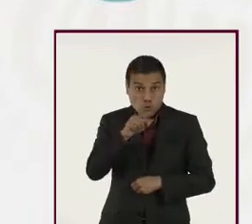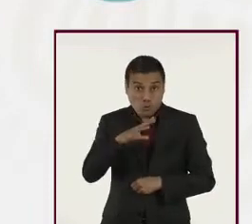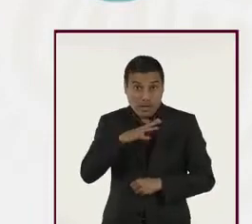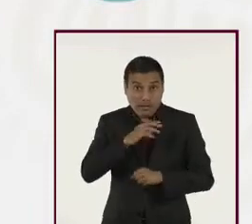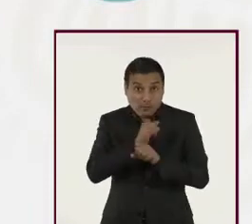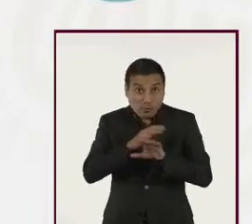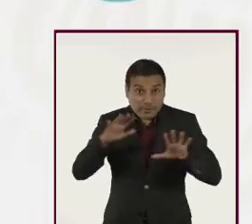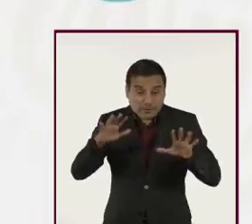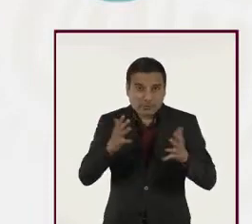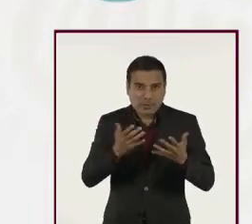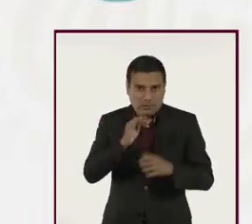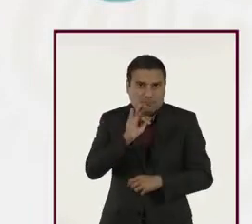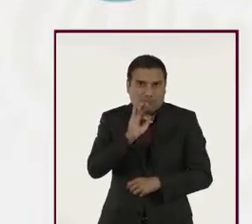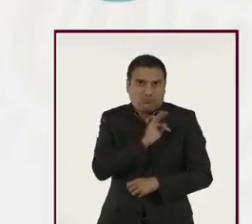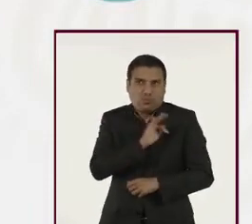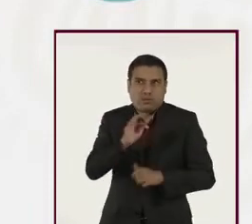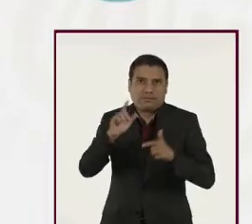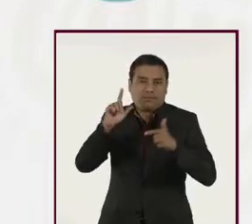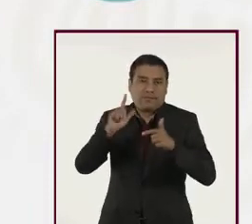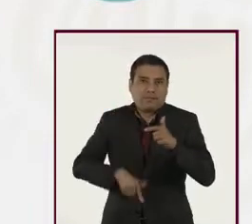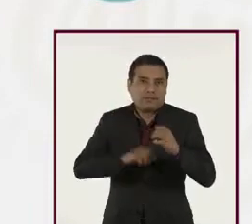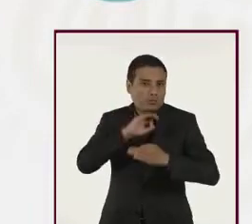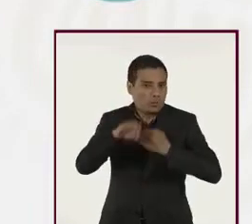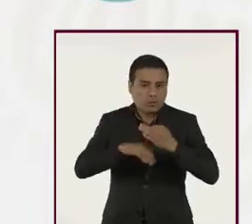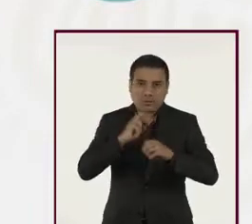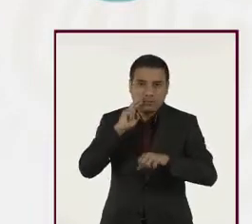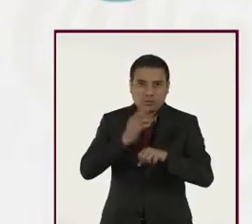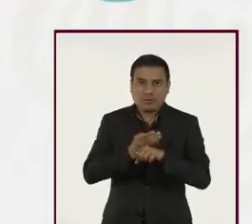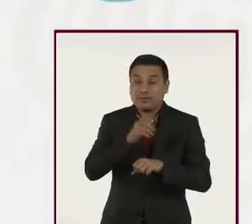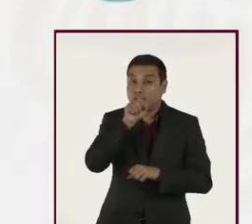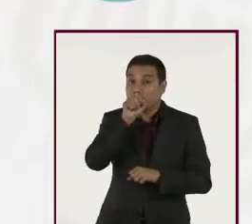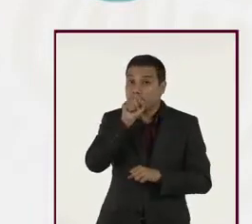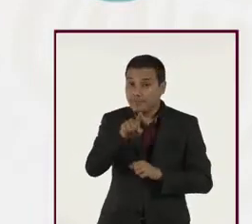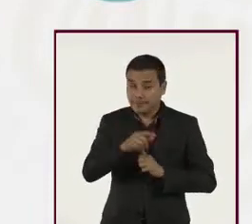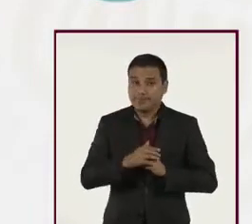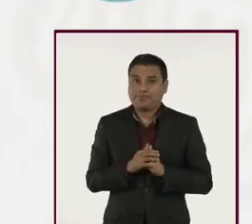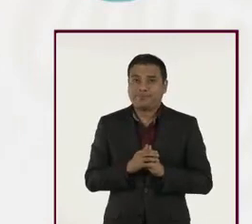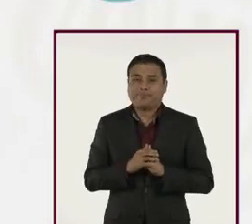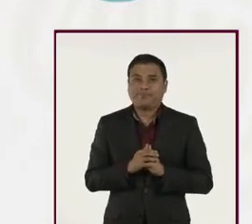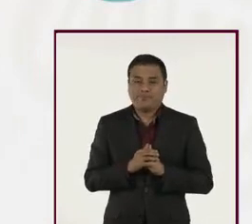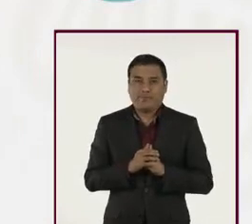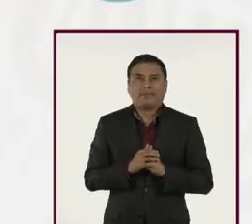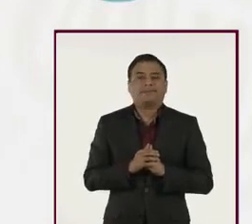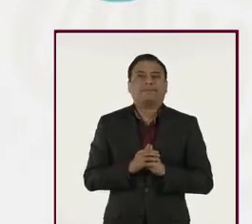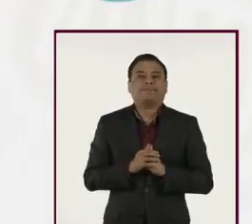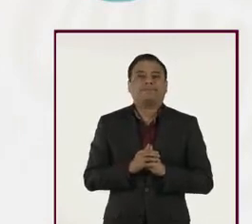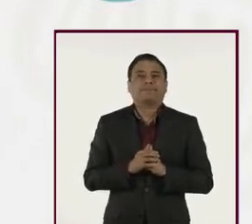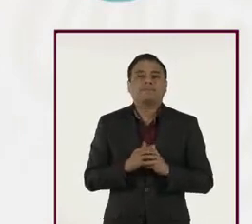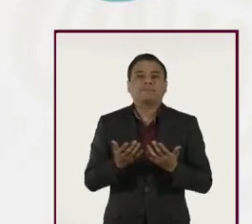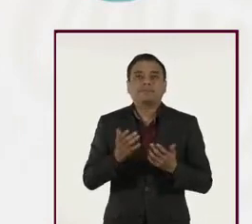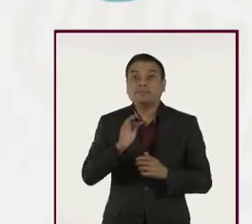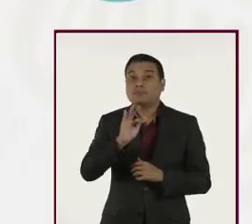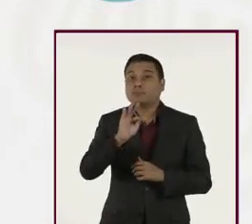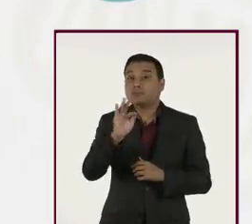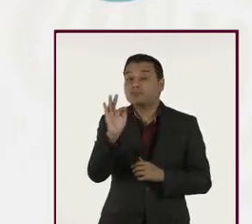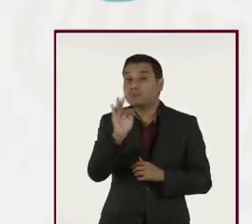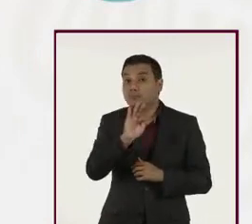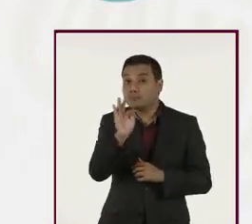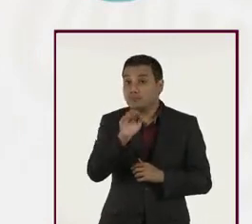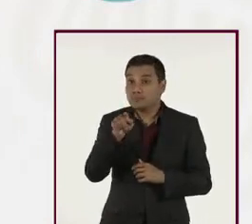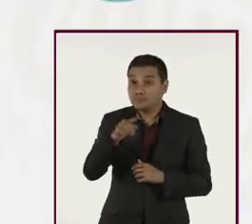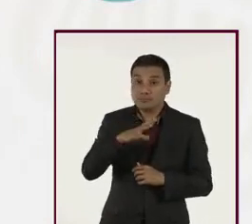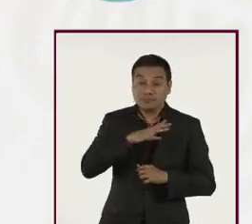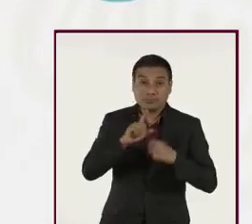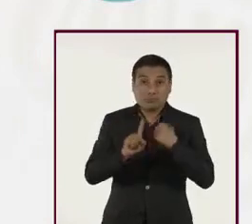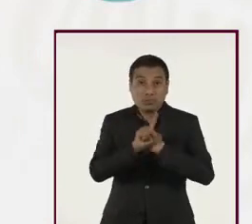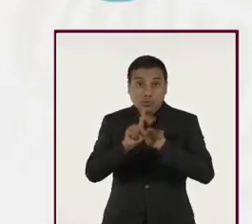tarea de todos. También poder identificar las alteraciones a nivel médico que se están presentando con todo lo que platicamos, las